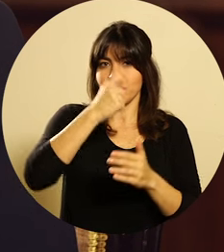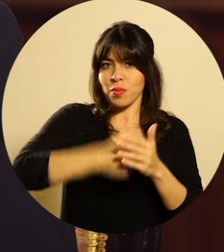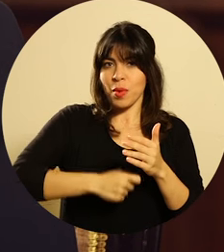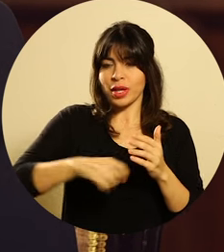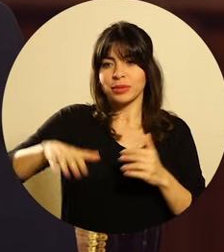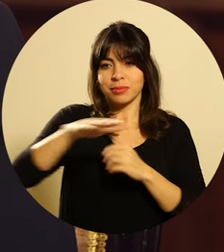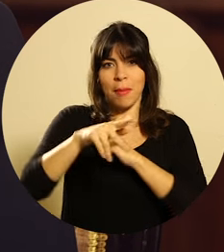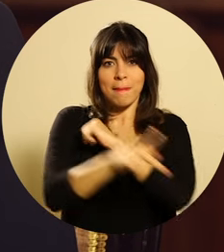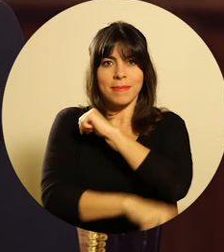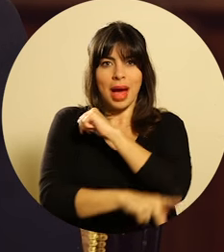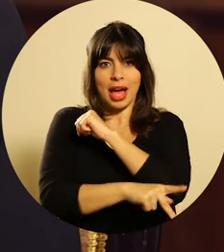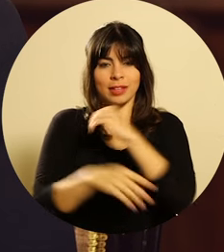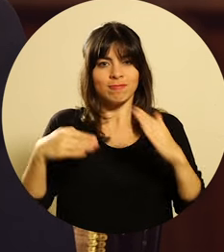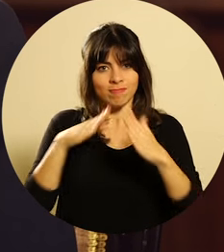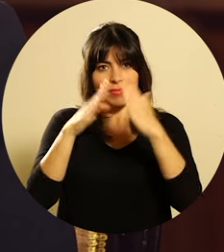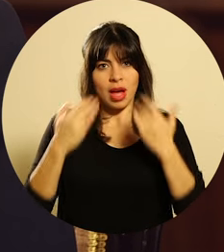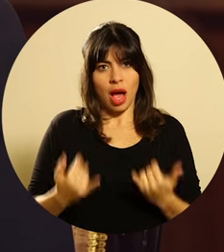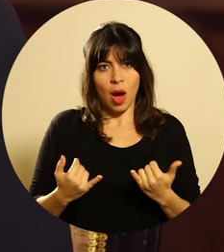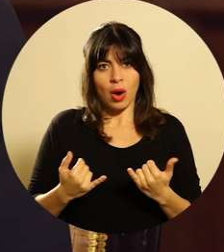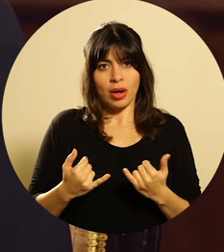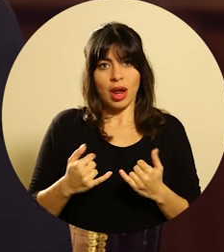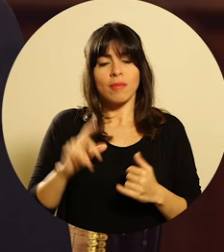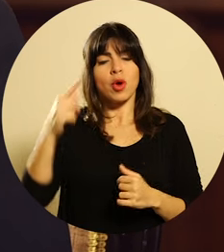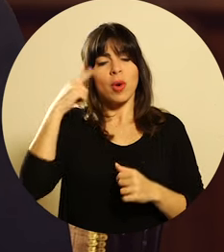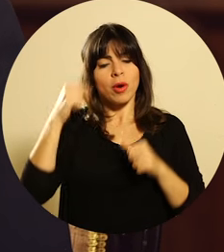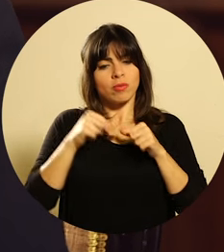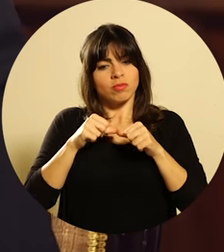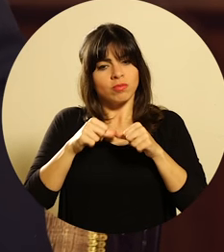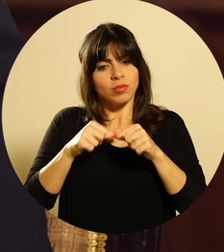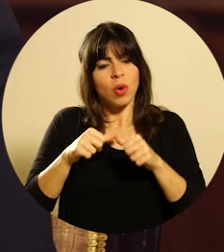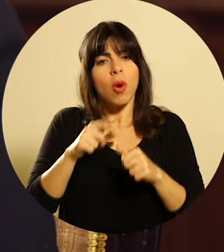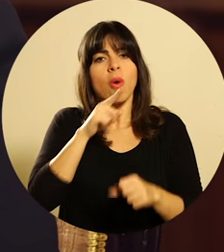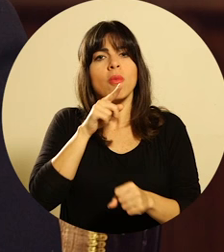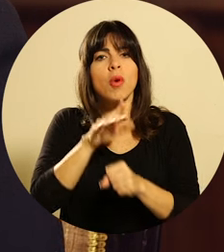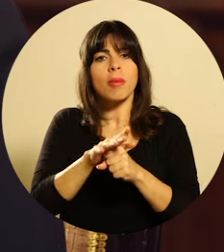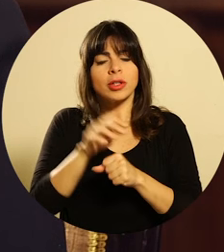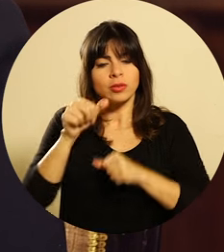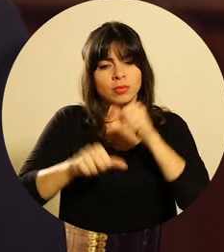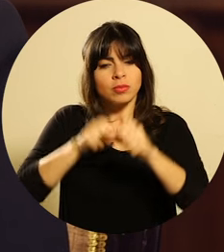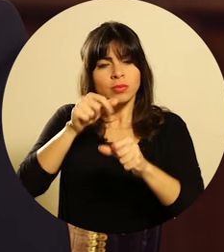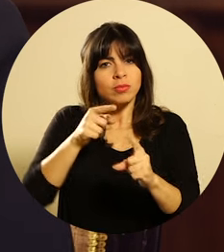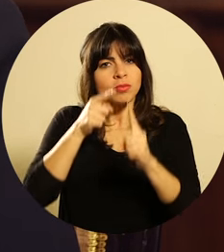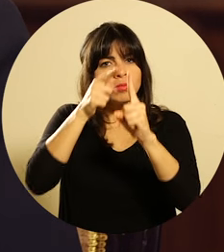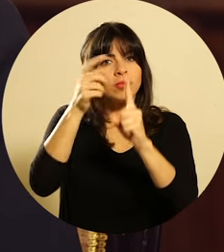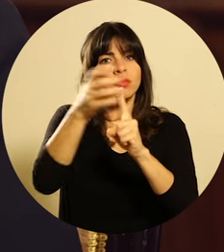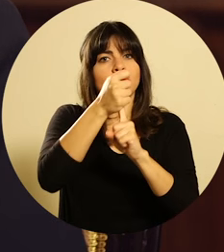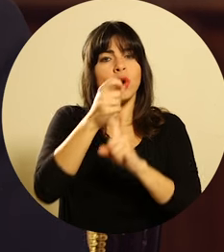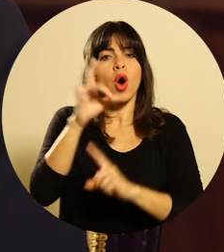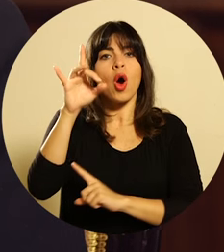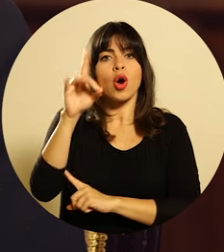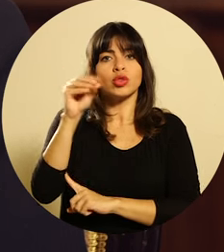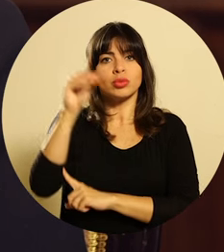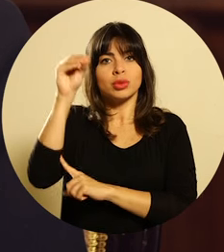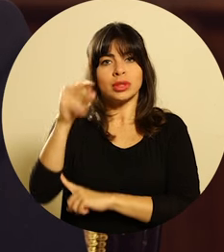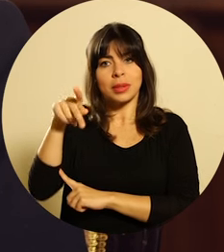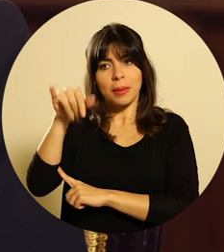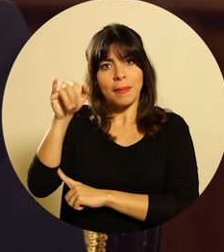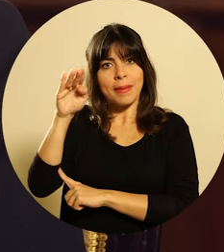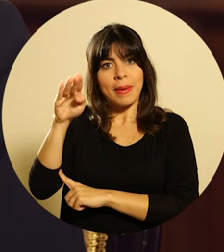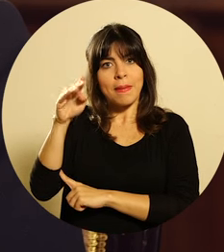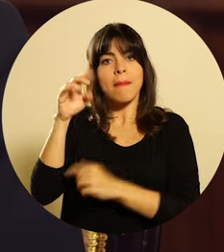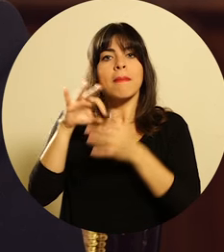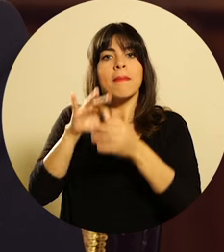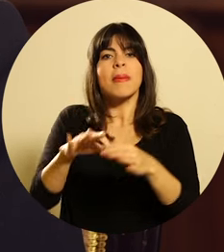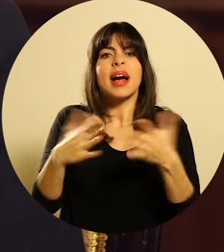fiscal que atraviesa el país, mantiene el compromiso con seguir avanzando hacia el 8% del Producto Interno Bruto